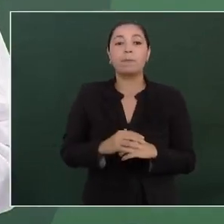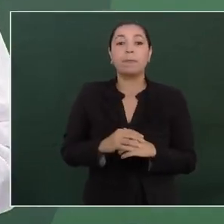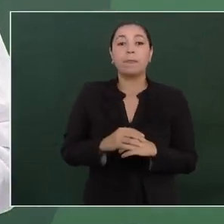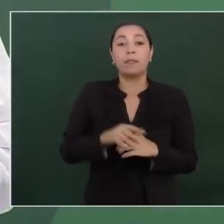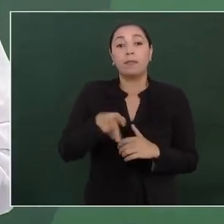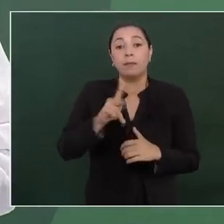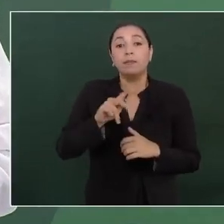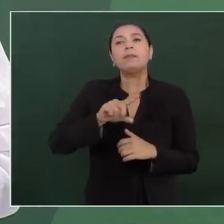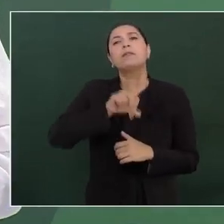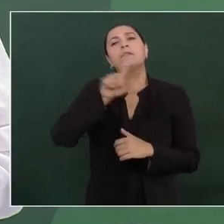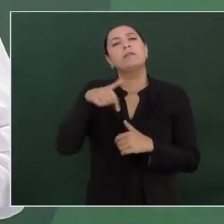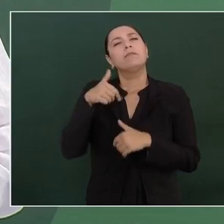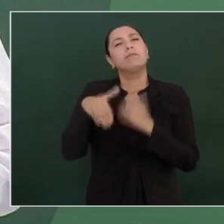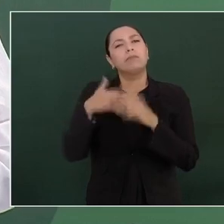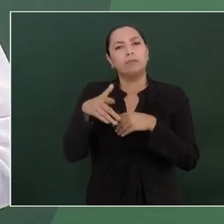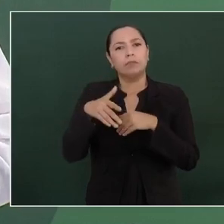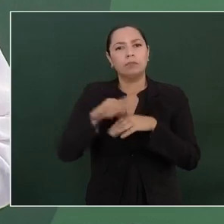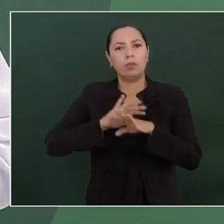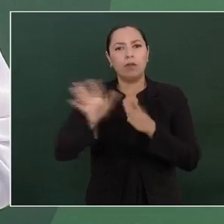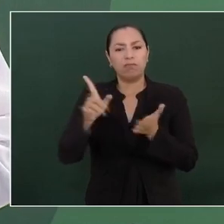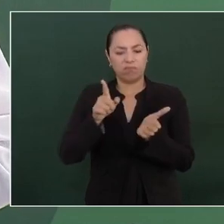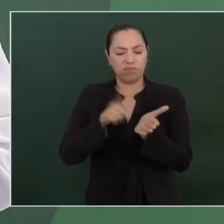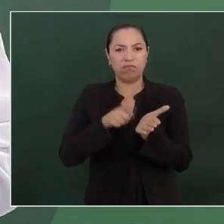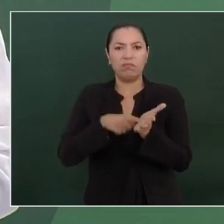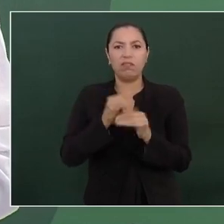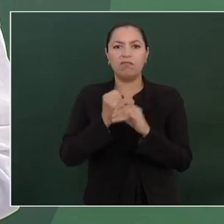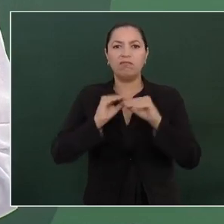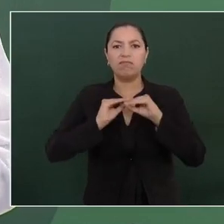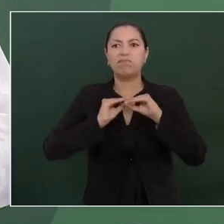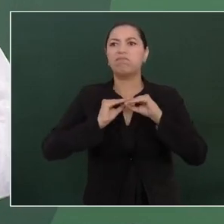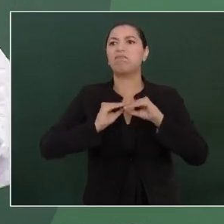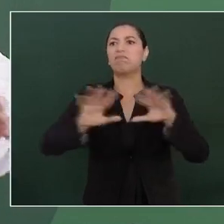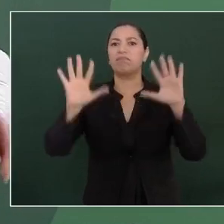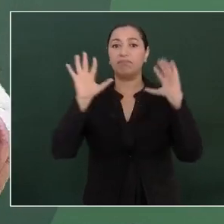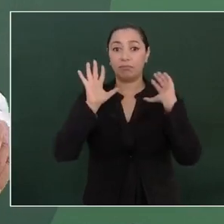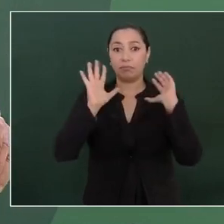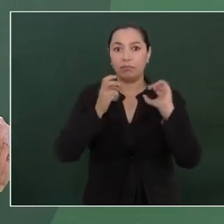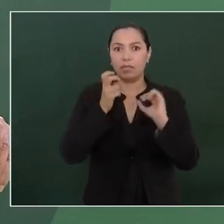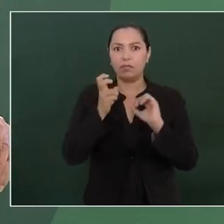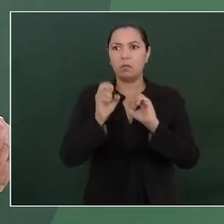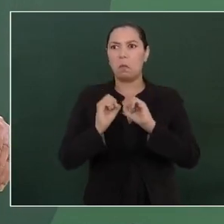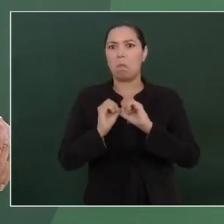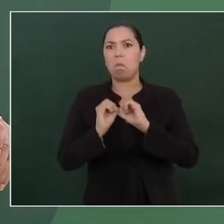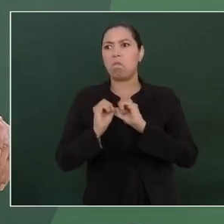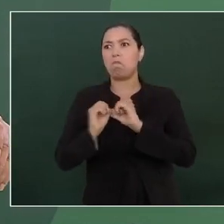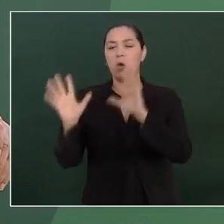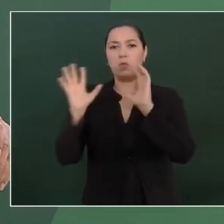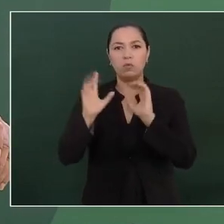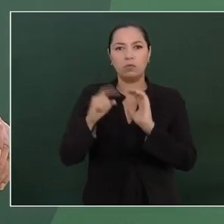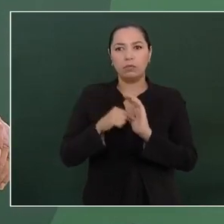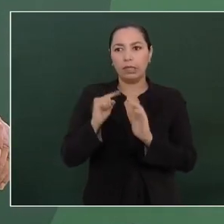salió la información, se filtró, como se dice coloquialmente,